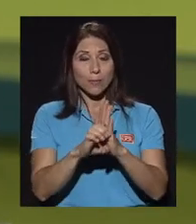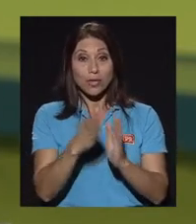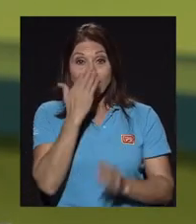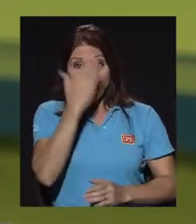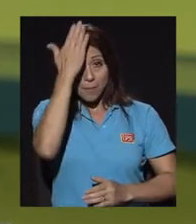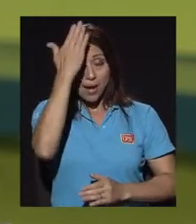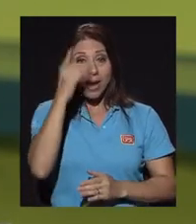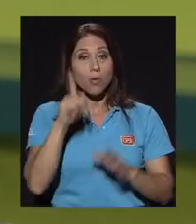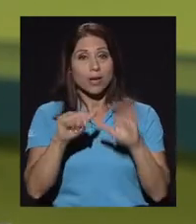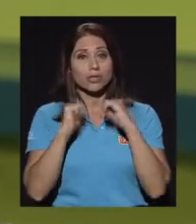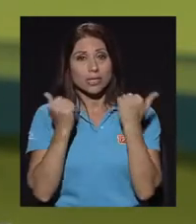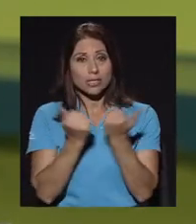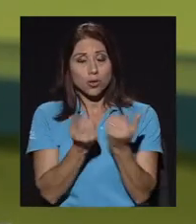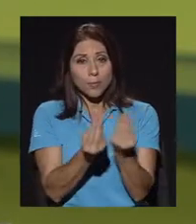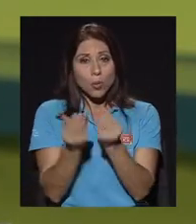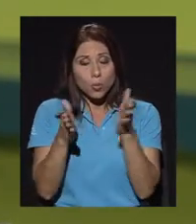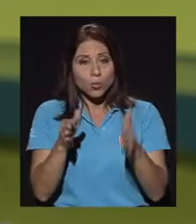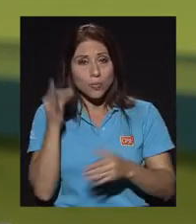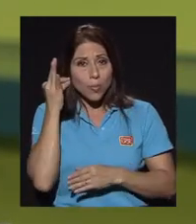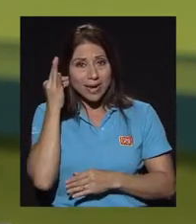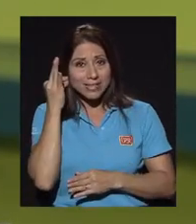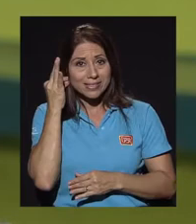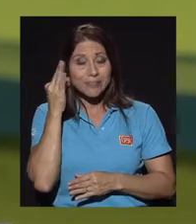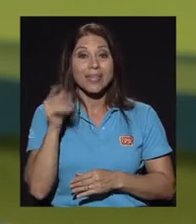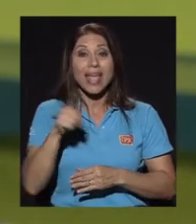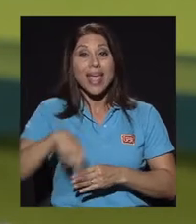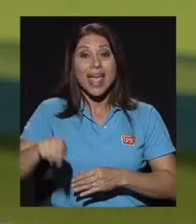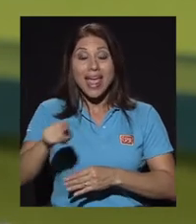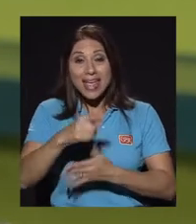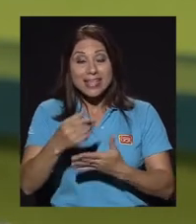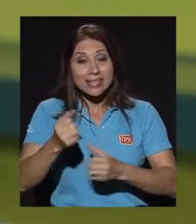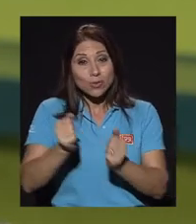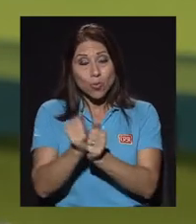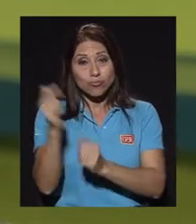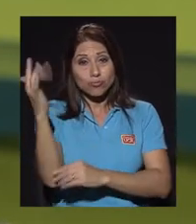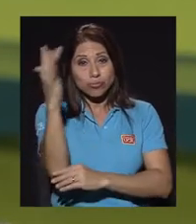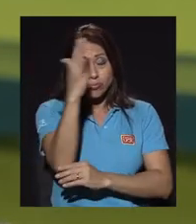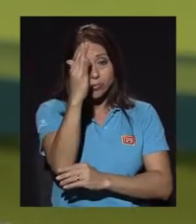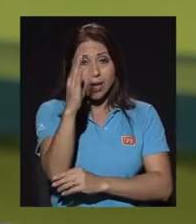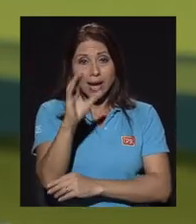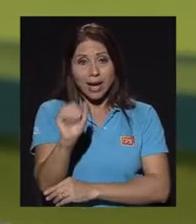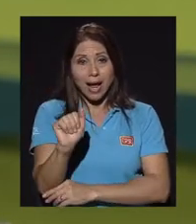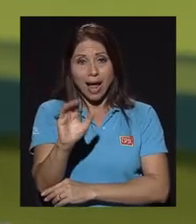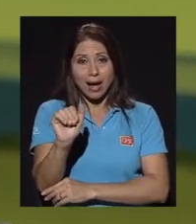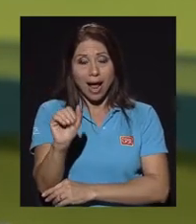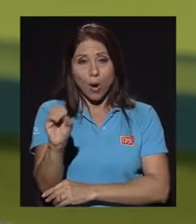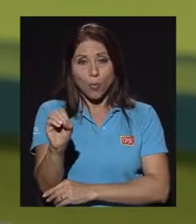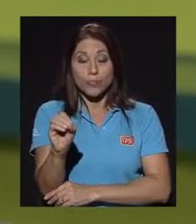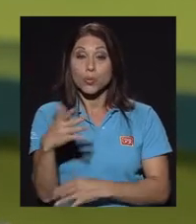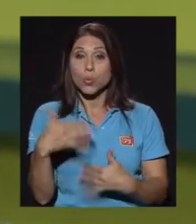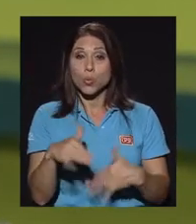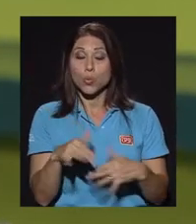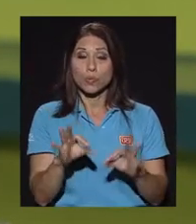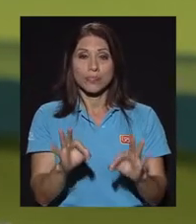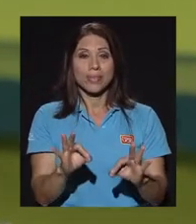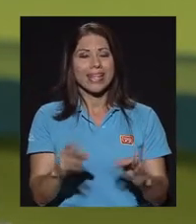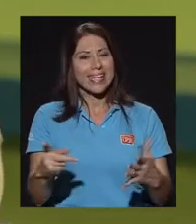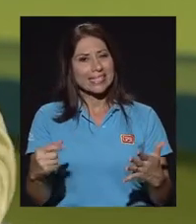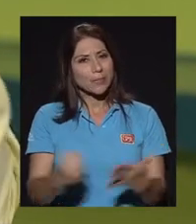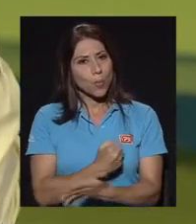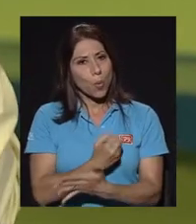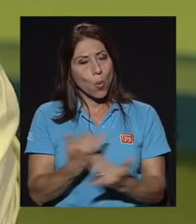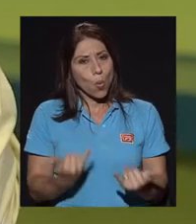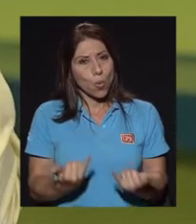Talamanca hay una asociación de productores de mujeres, son cacauteras. Yo creo que ahí también le veo mucho potencial.